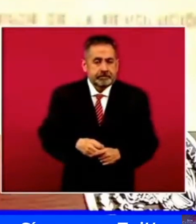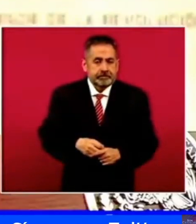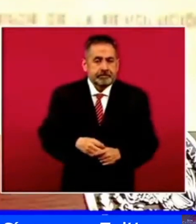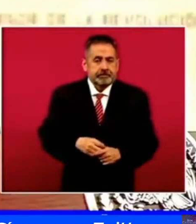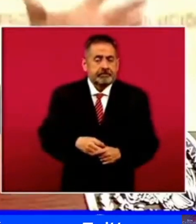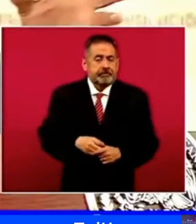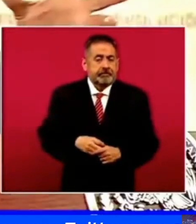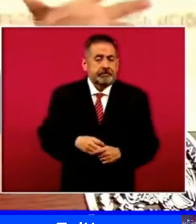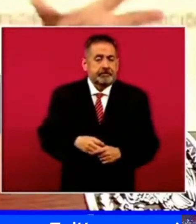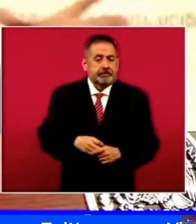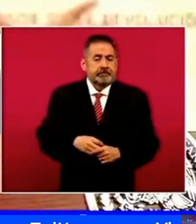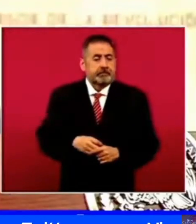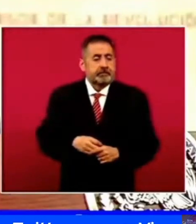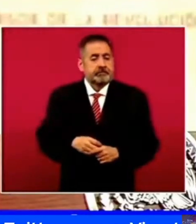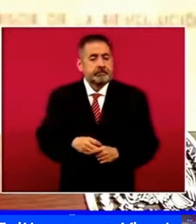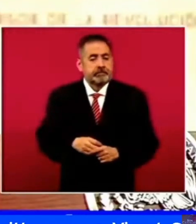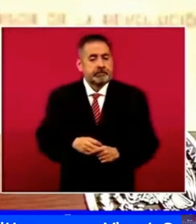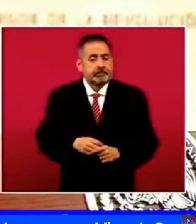los miembros